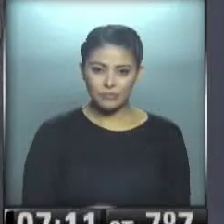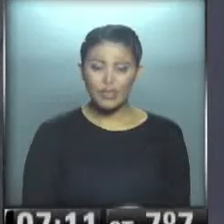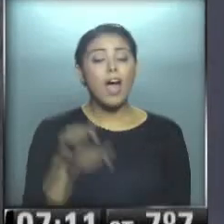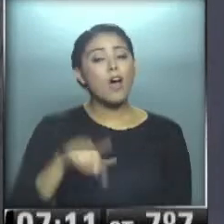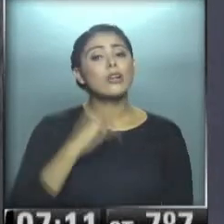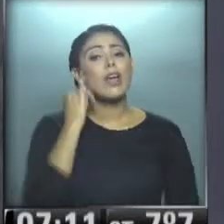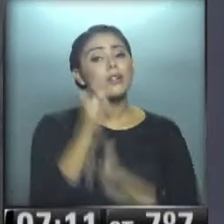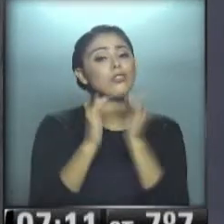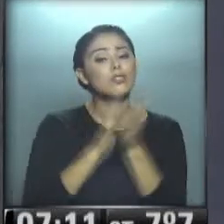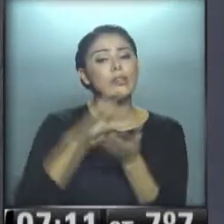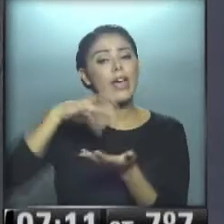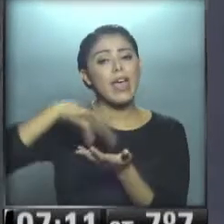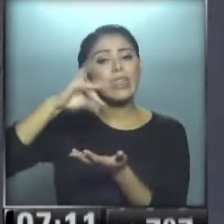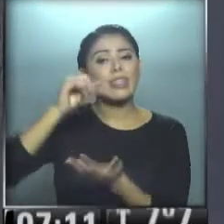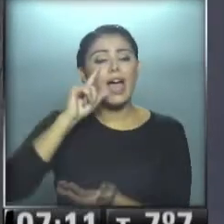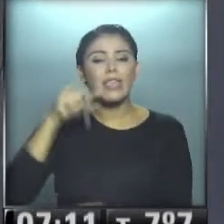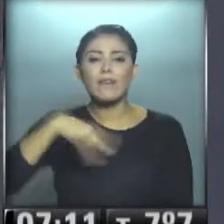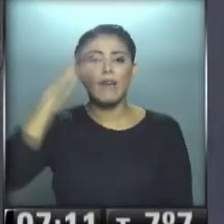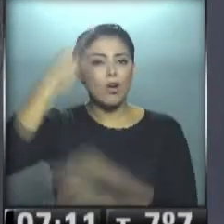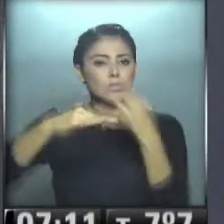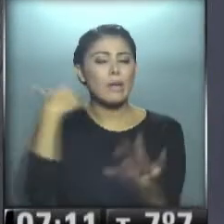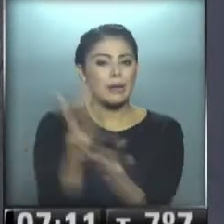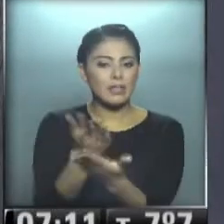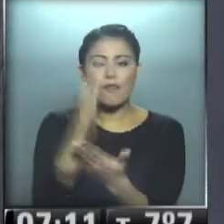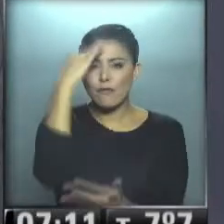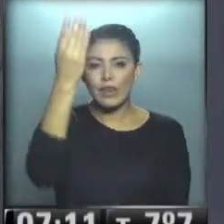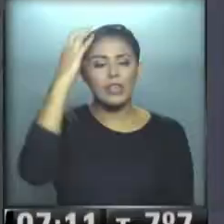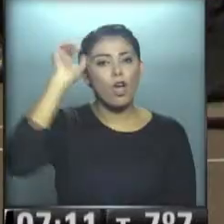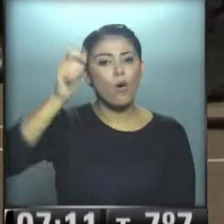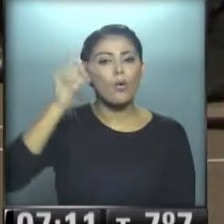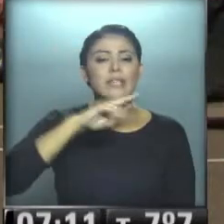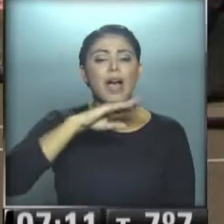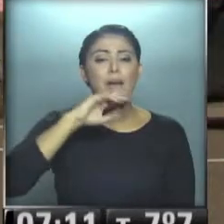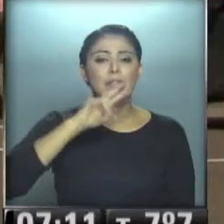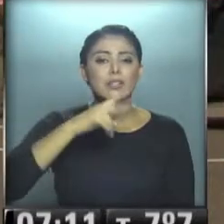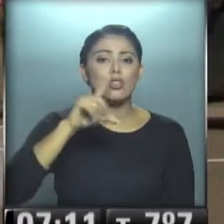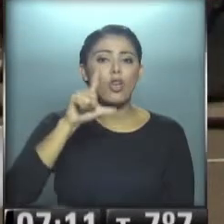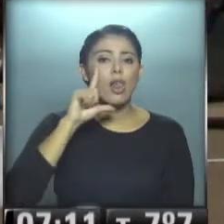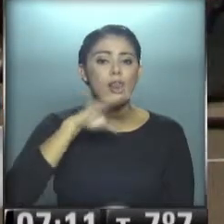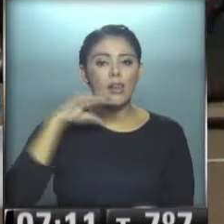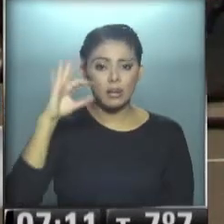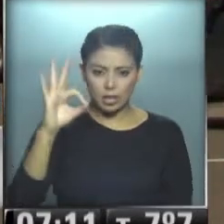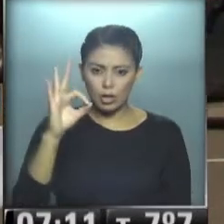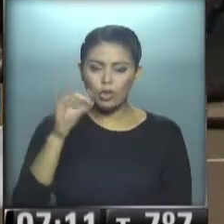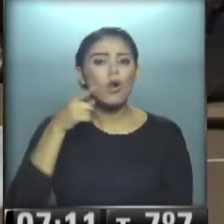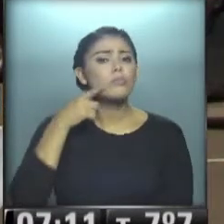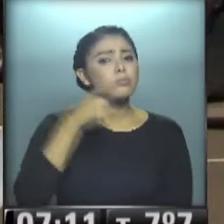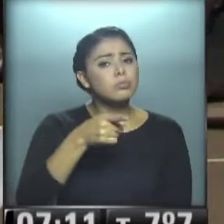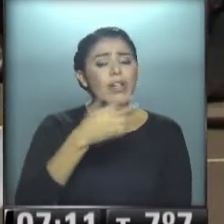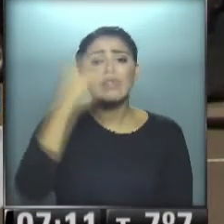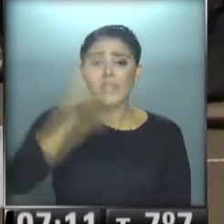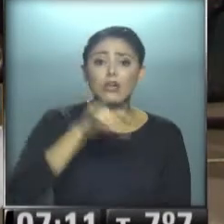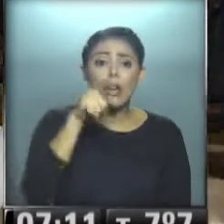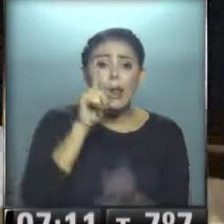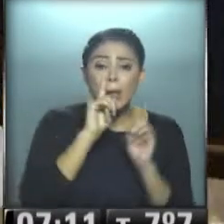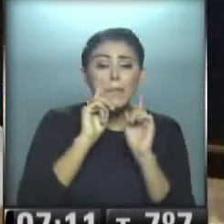Hablemos ahora de la DAIA que se va a presentar ante la justicia, más precisamente ante el juez Ariel Lijo, para impugnar la decisión que